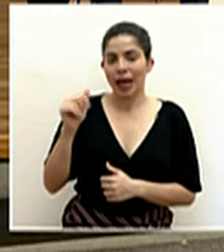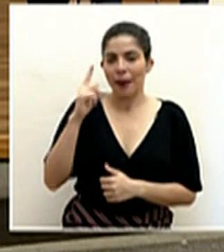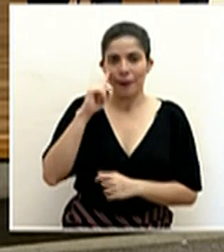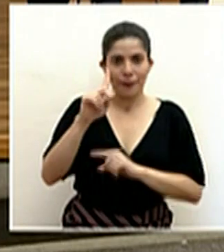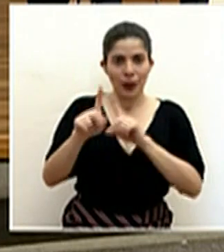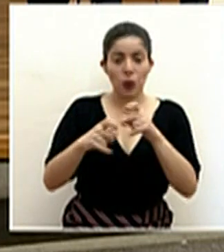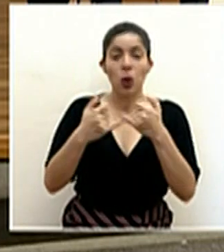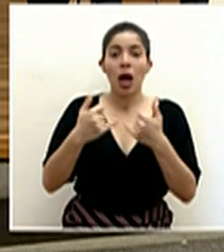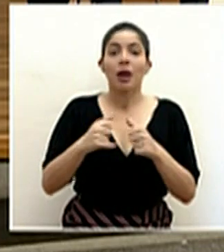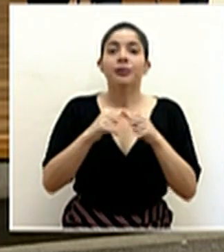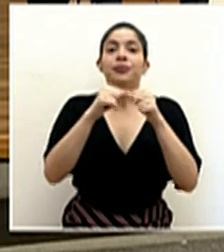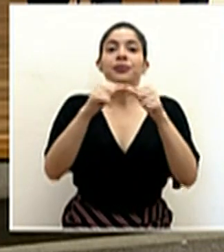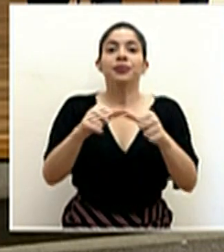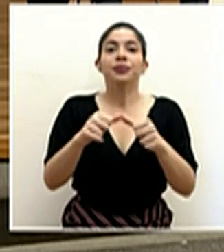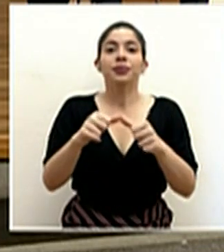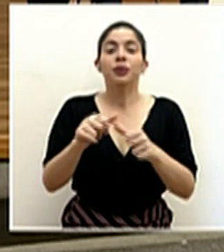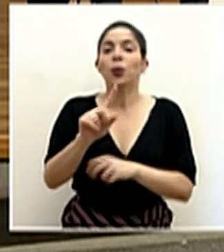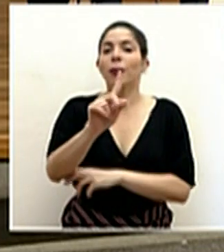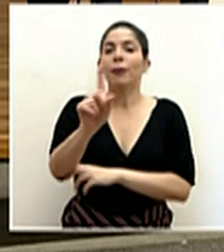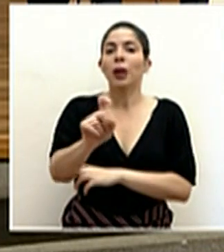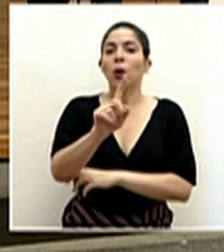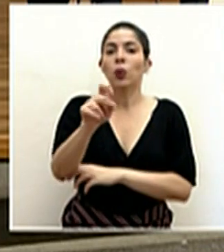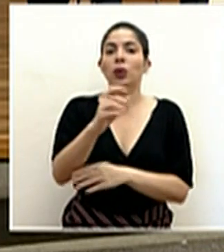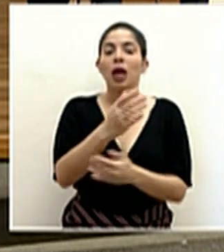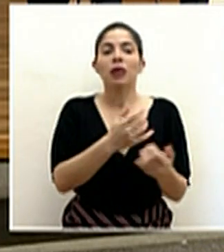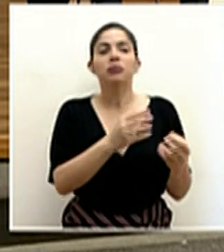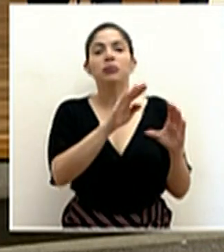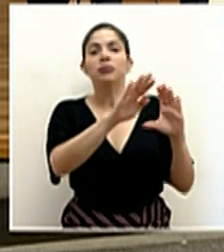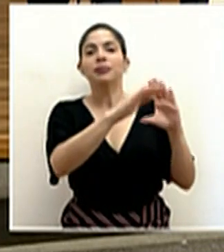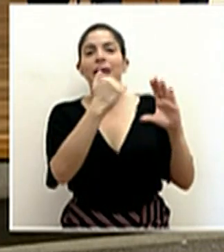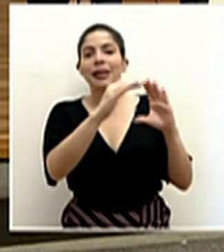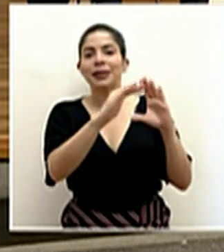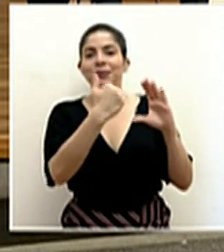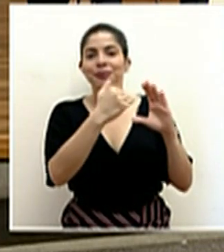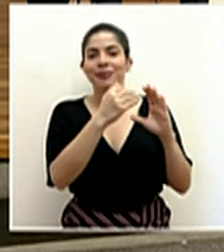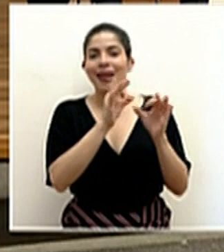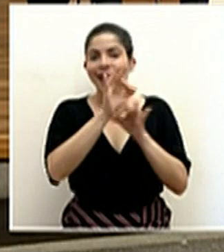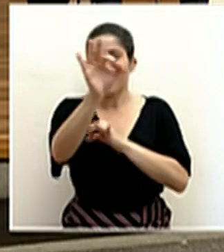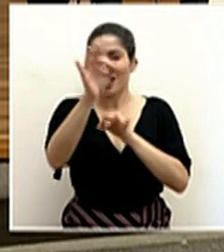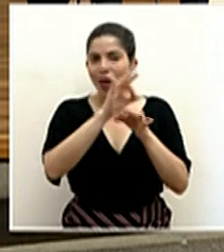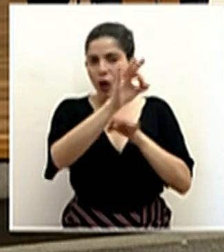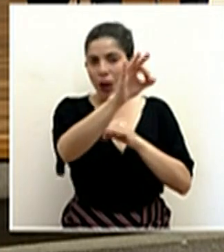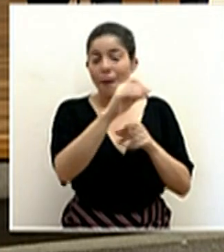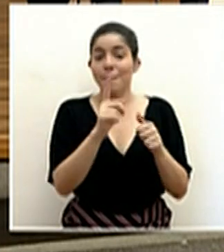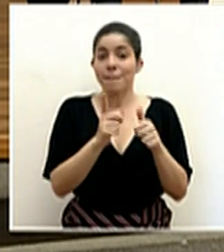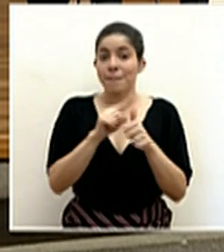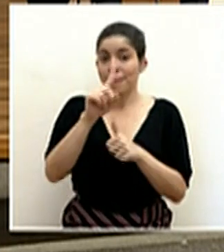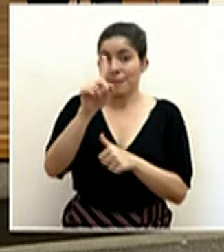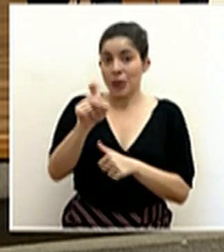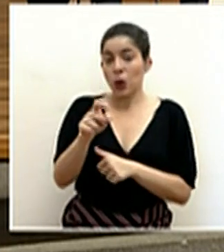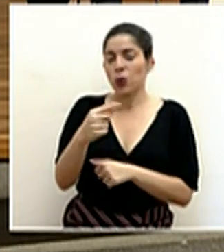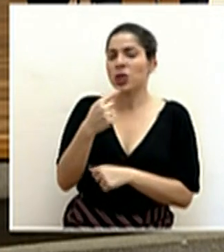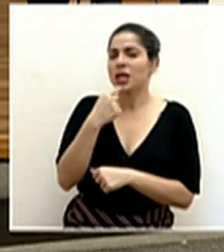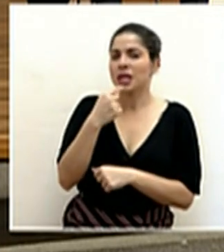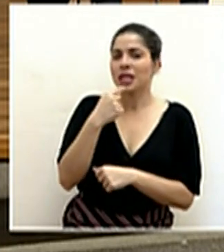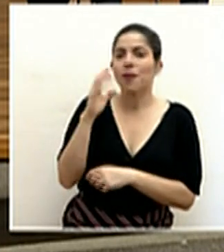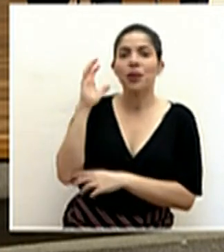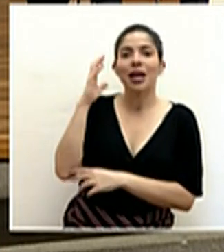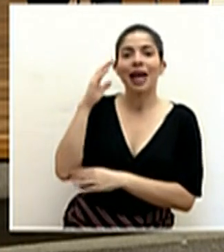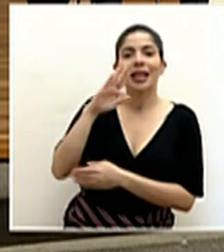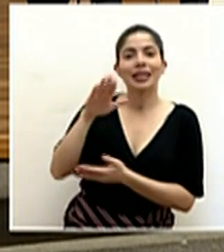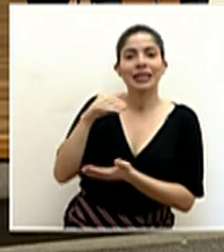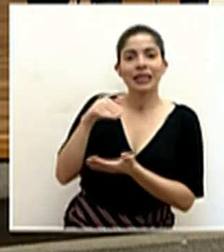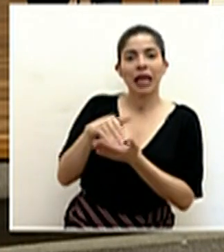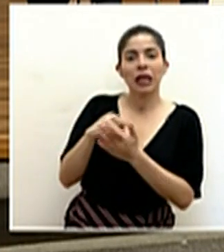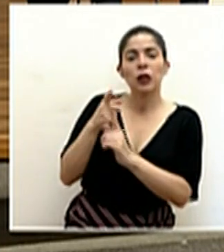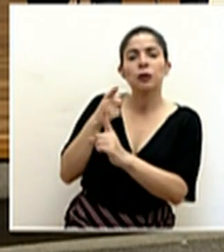consultas. Continuamos con las consultas que nos hacen llegar los colegas de los medios regionales. La primera consulta la realizan de Radio Centro